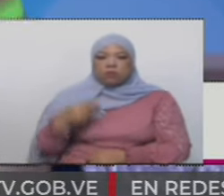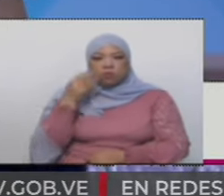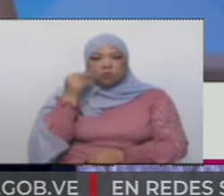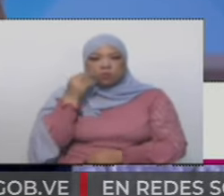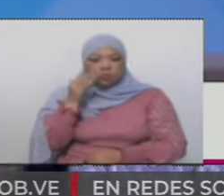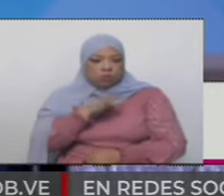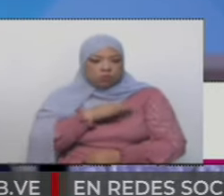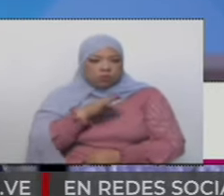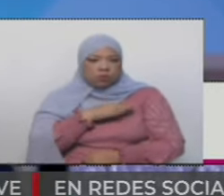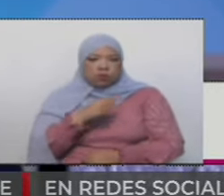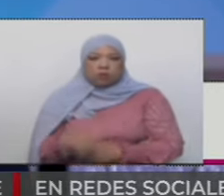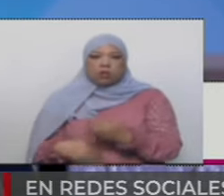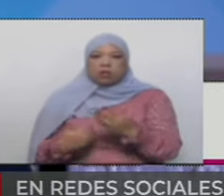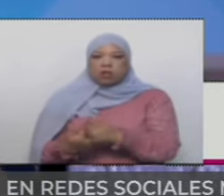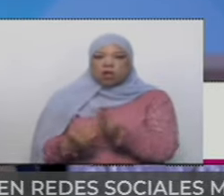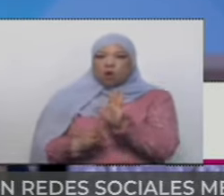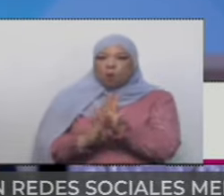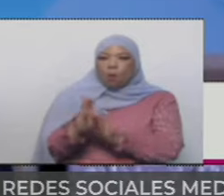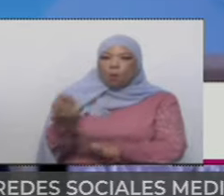pueda surgir